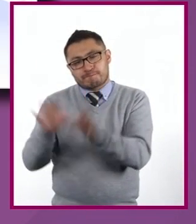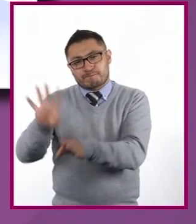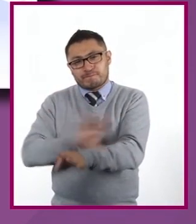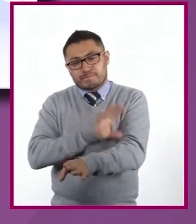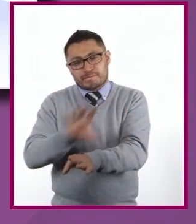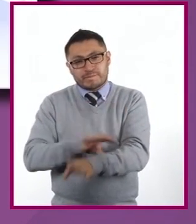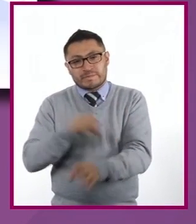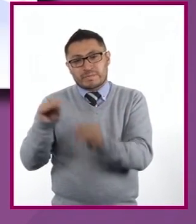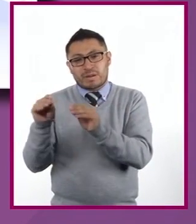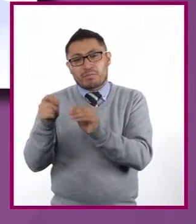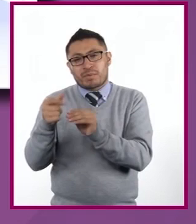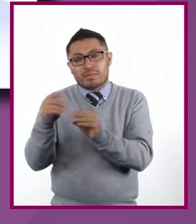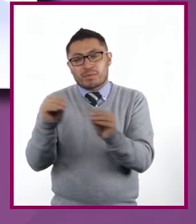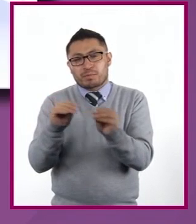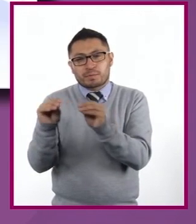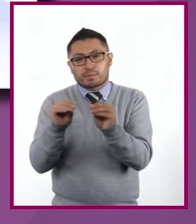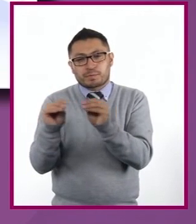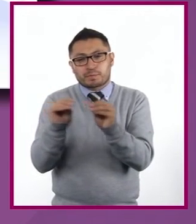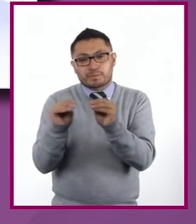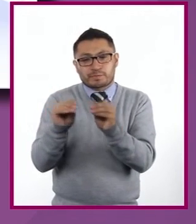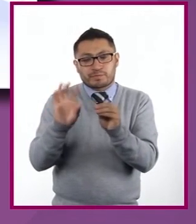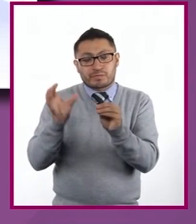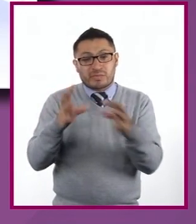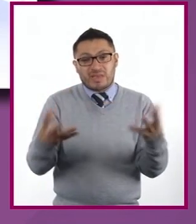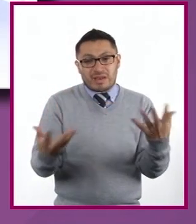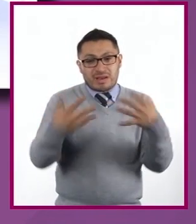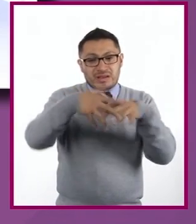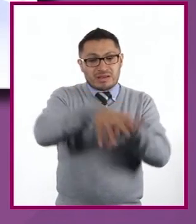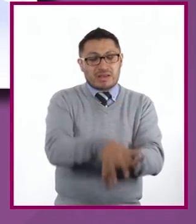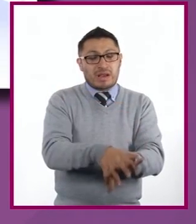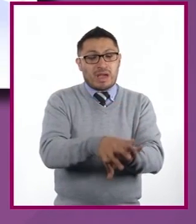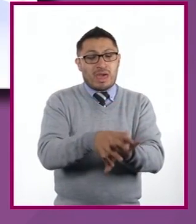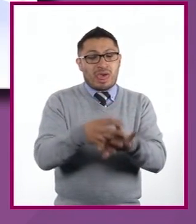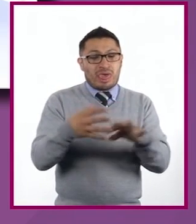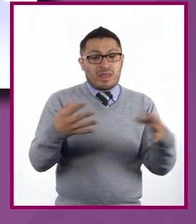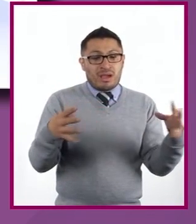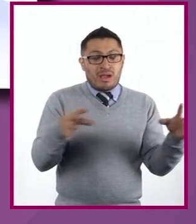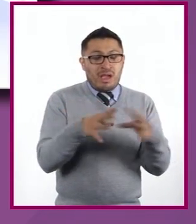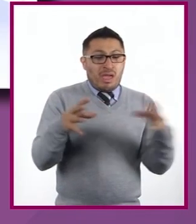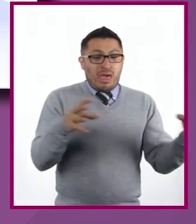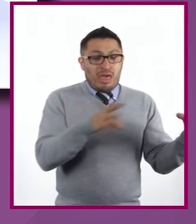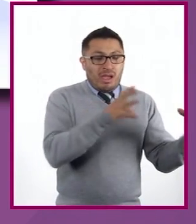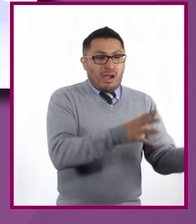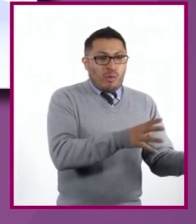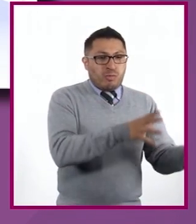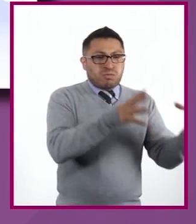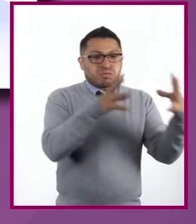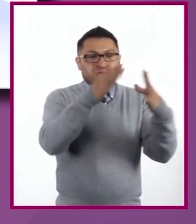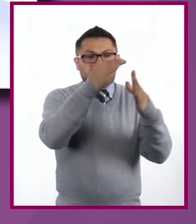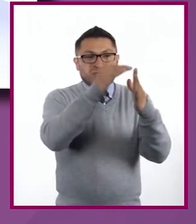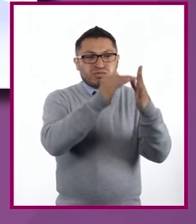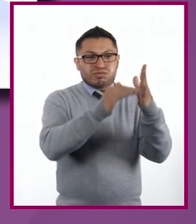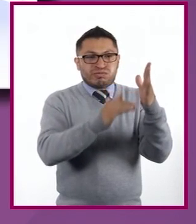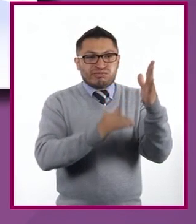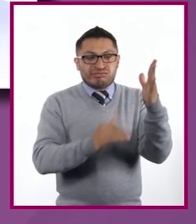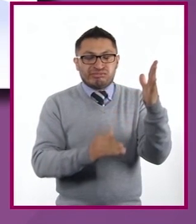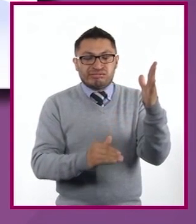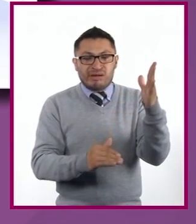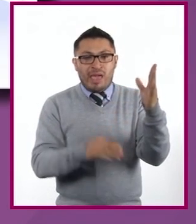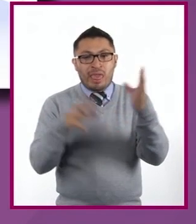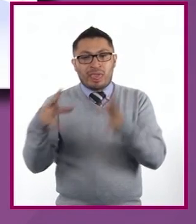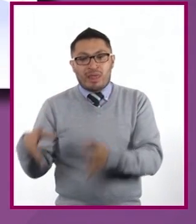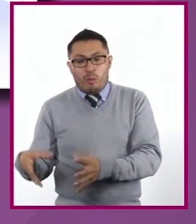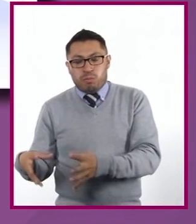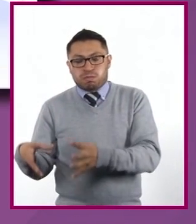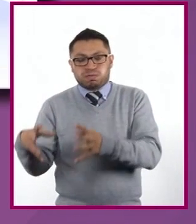y vibran poco. Y cuando los bloques se juntan, las partículas del bloque caliente pierden energía cinética, mientras